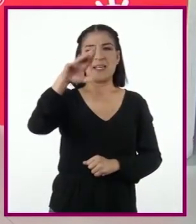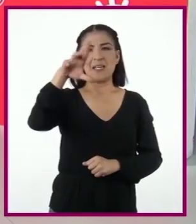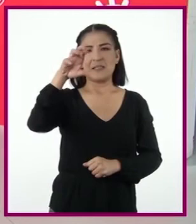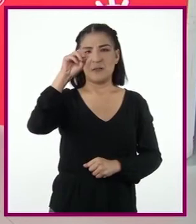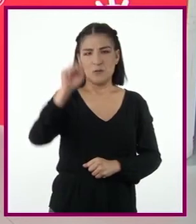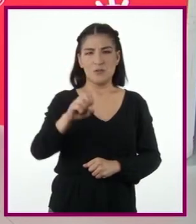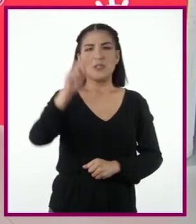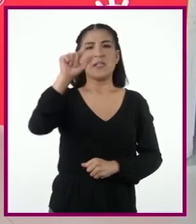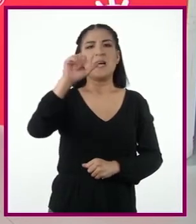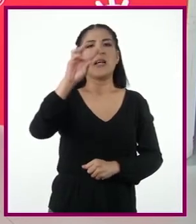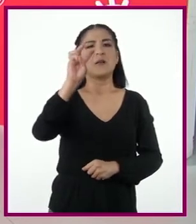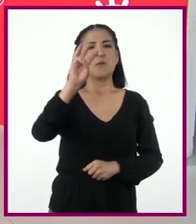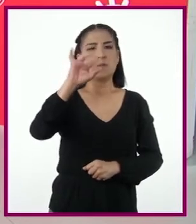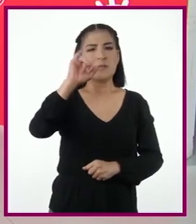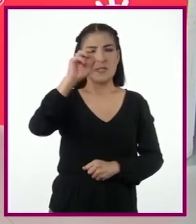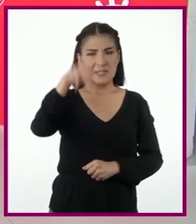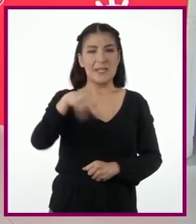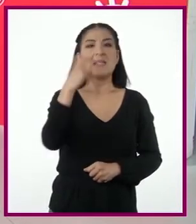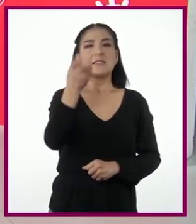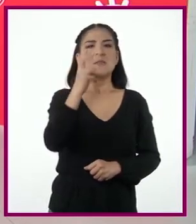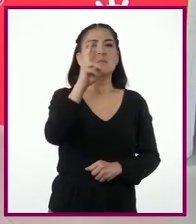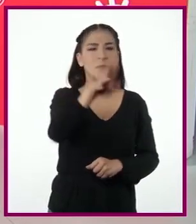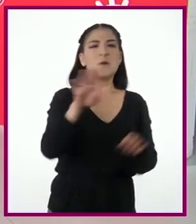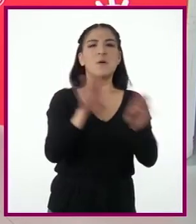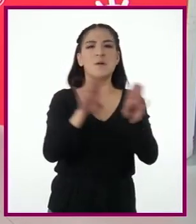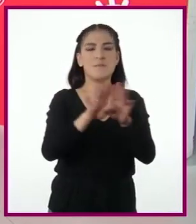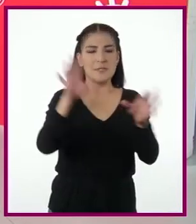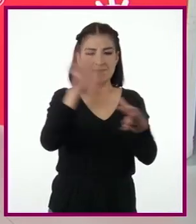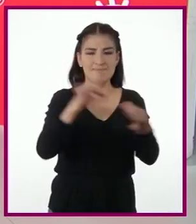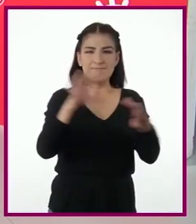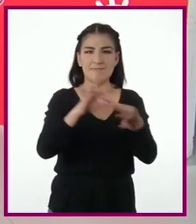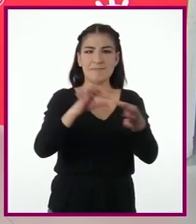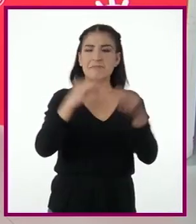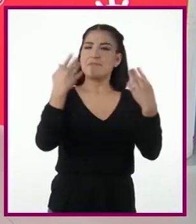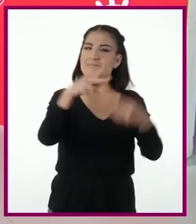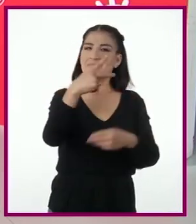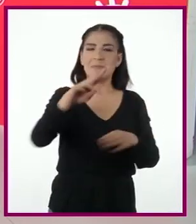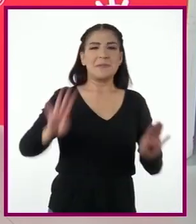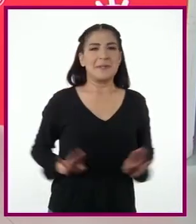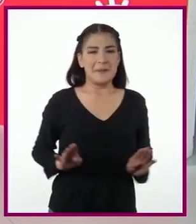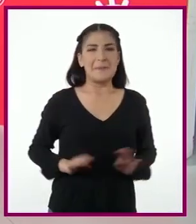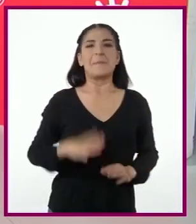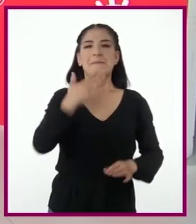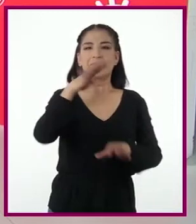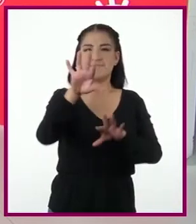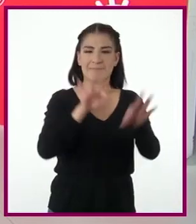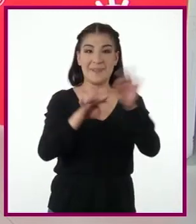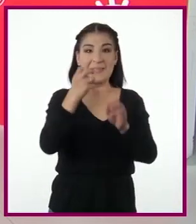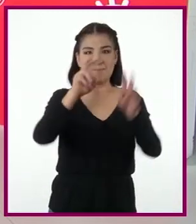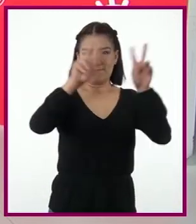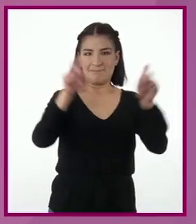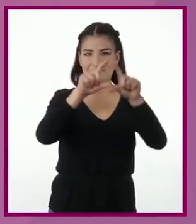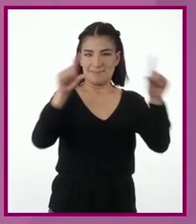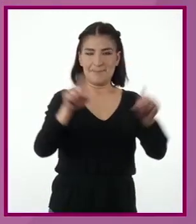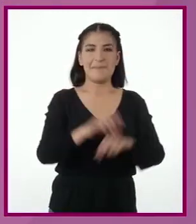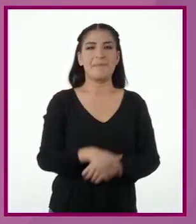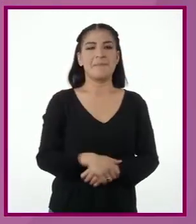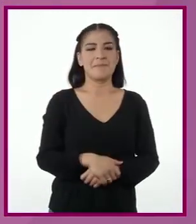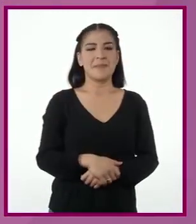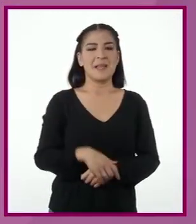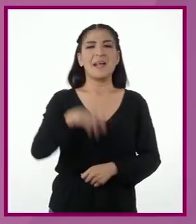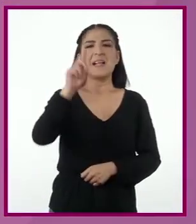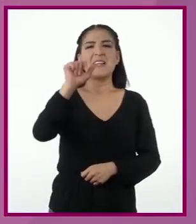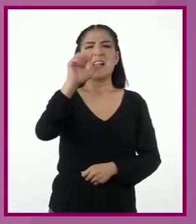Soria, donde encontrarás datos peculiares de esta historia que acabamos de presentar. Aquí un fragmento de la lectura. Darwin